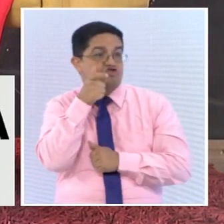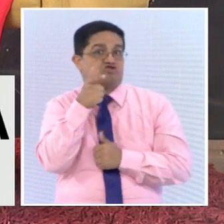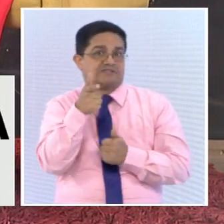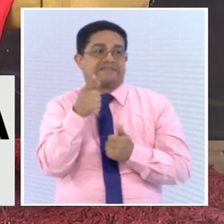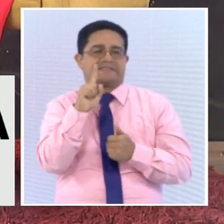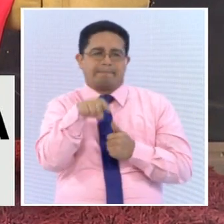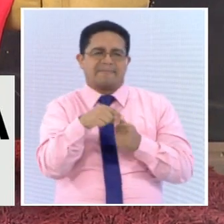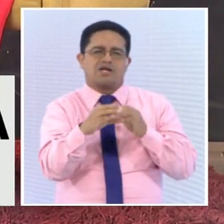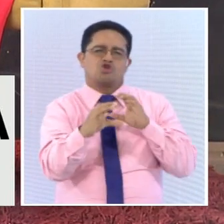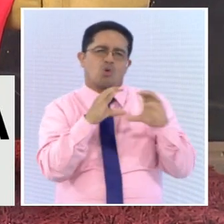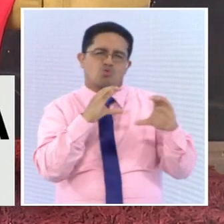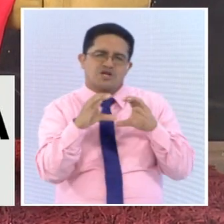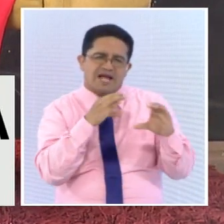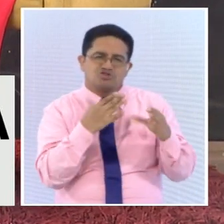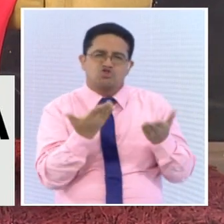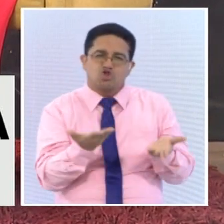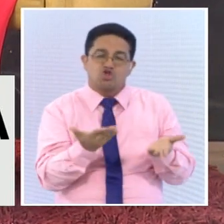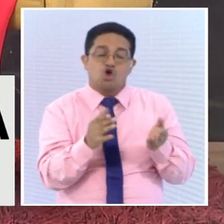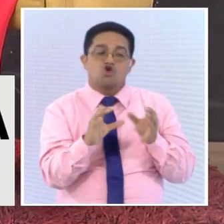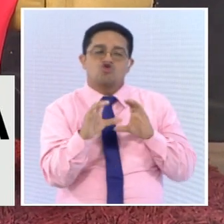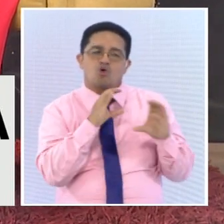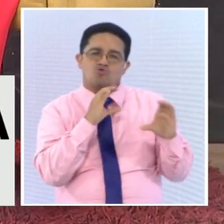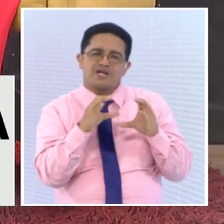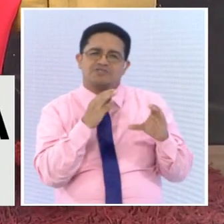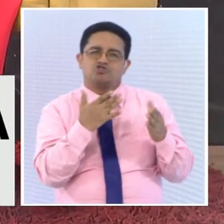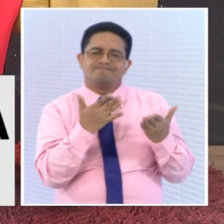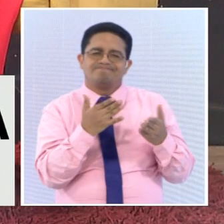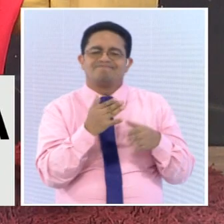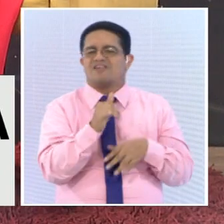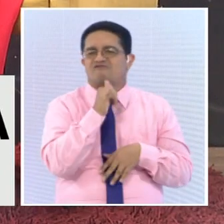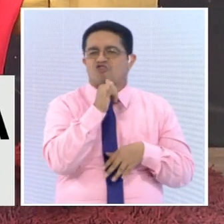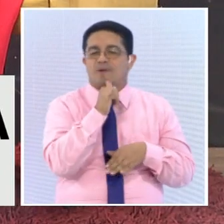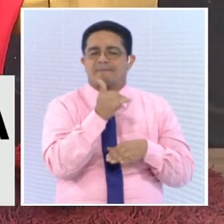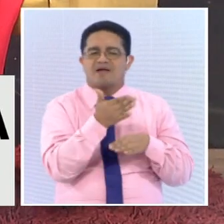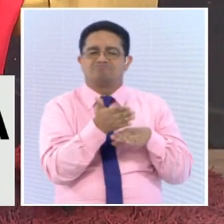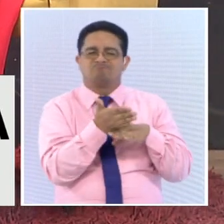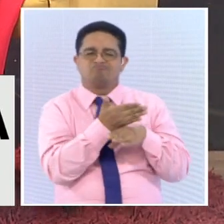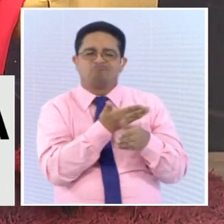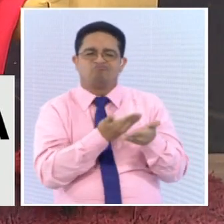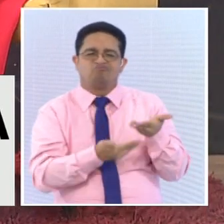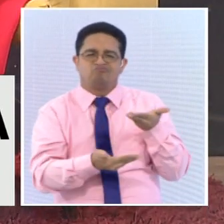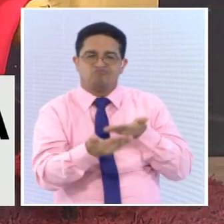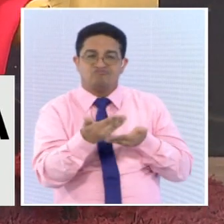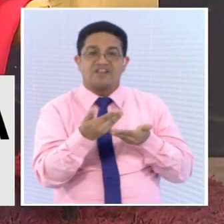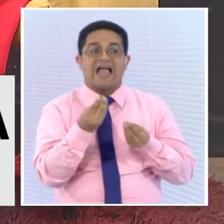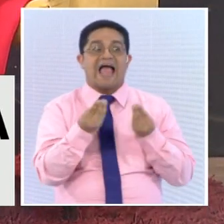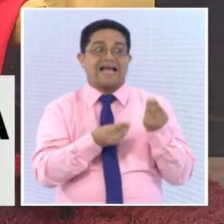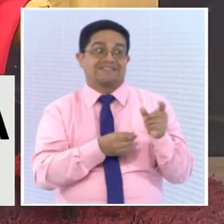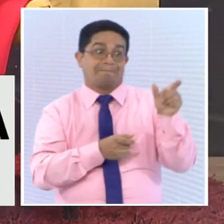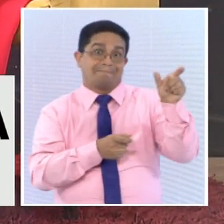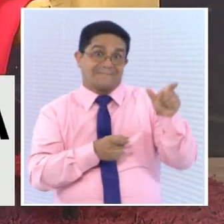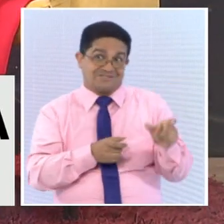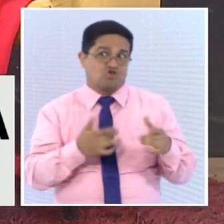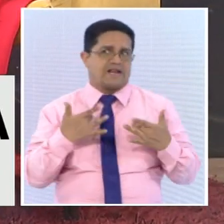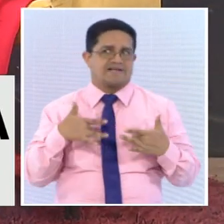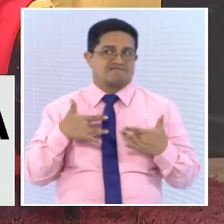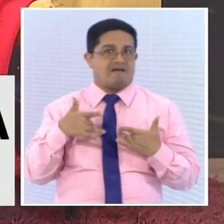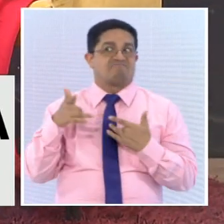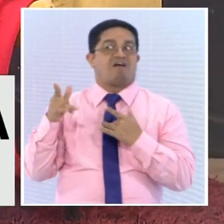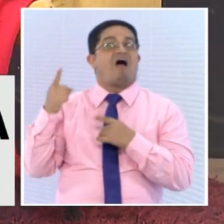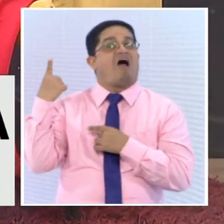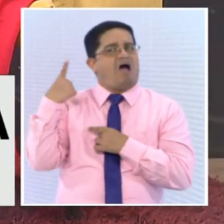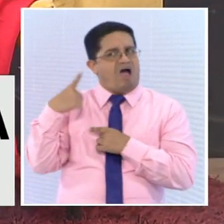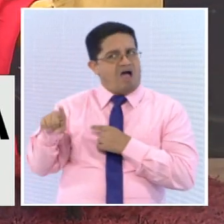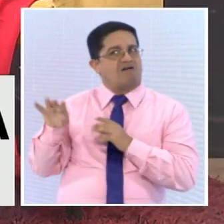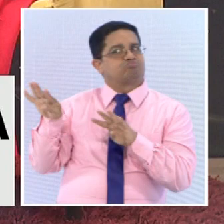directo. Ese lenguaje que va a interactuar, ese binomio paciente-médico, hace que el paciente sienta realmente un beneficio de salud, tanto mental